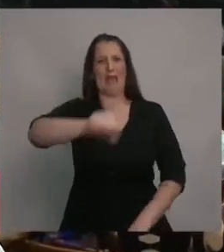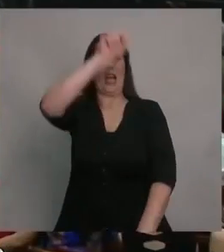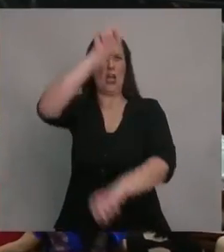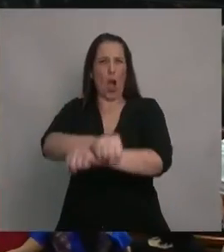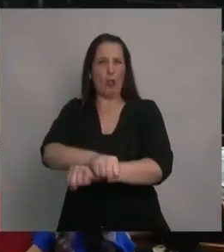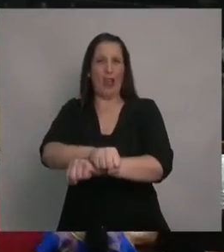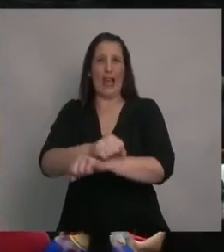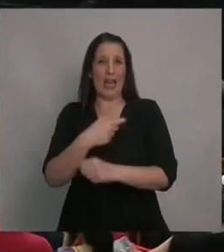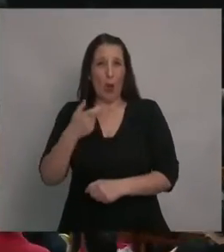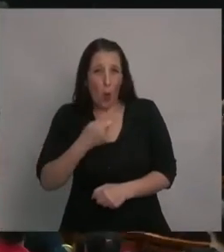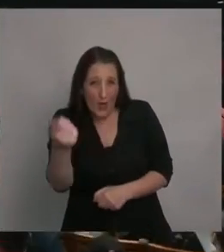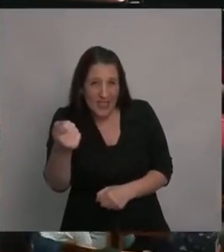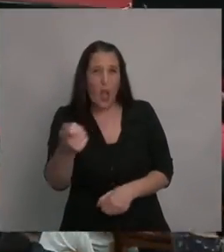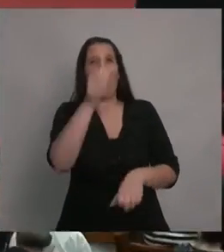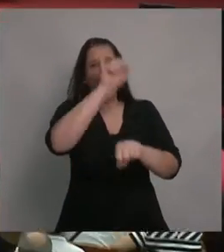sentencias que podían.